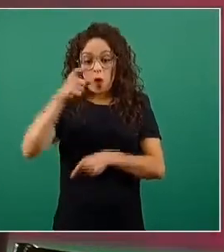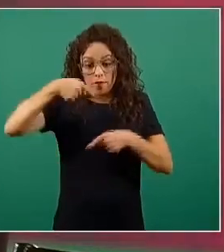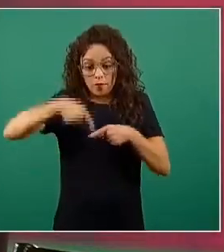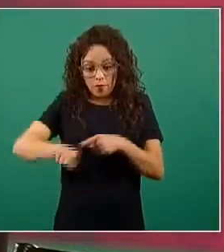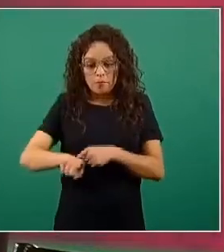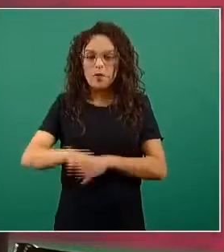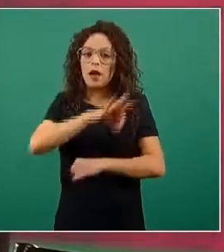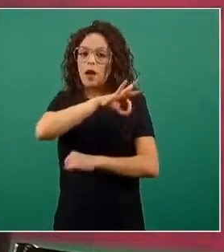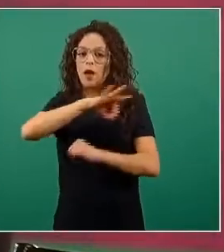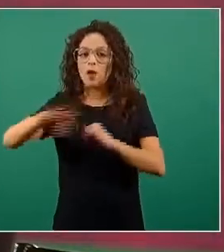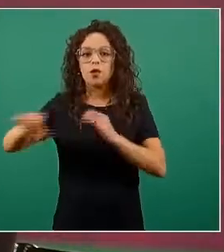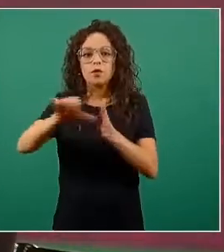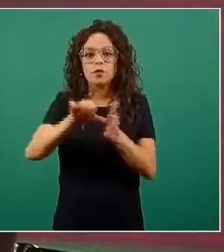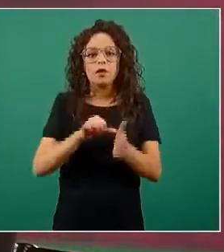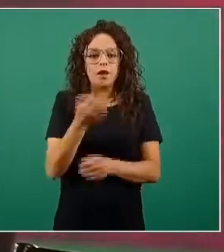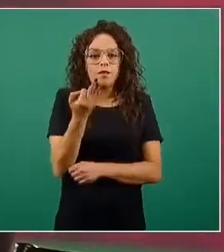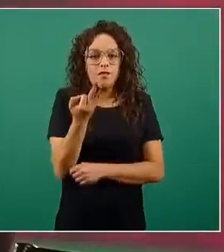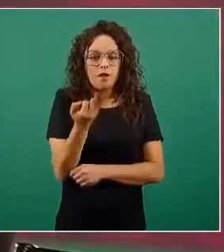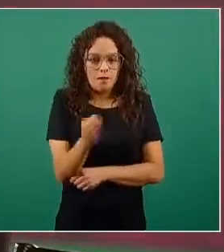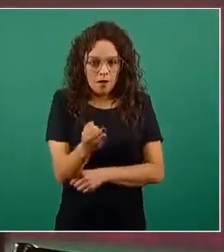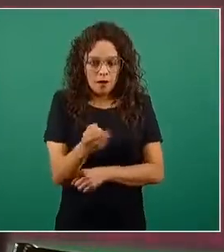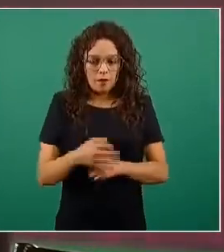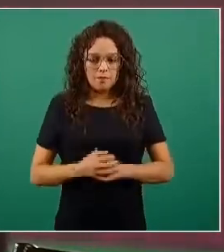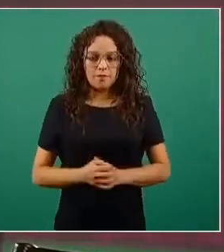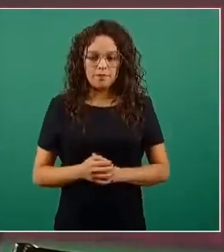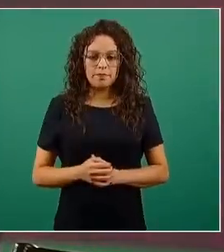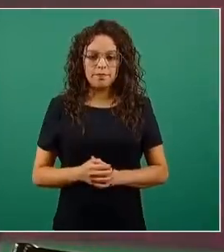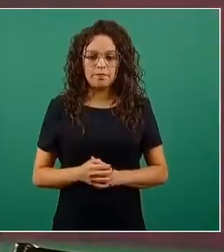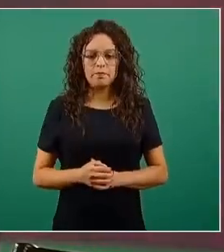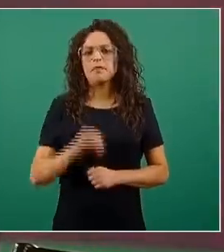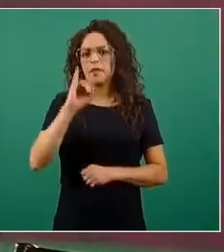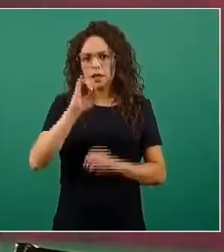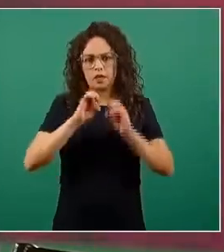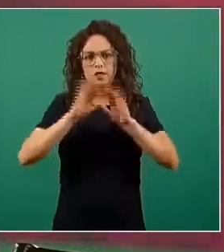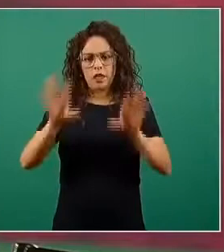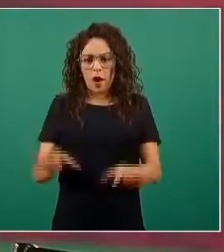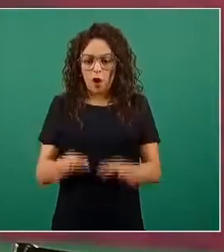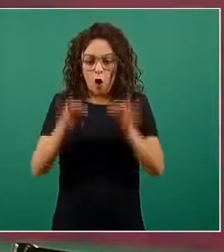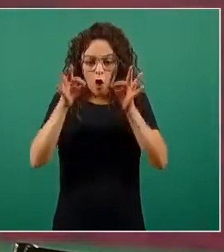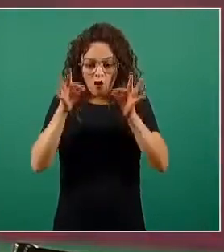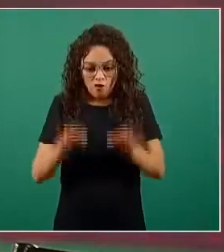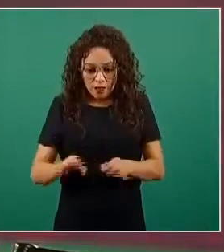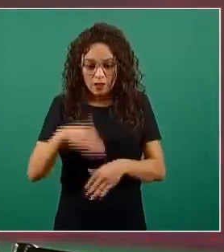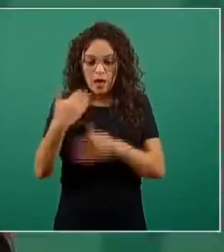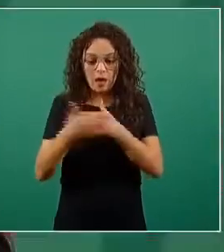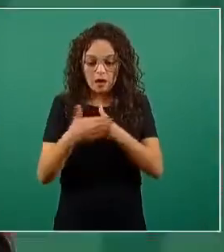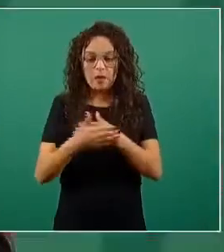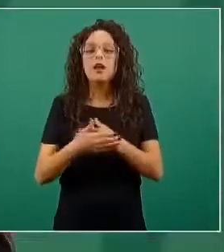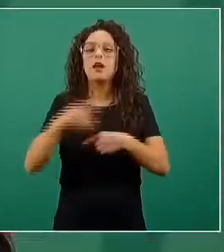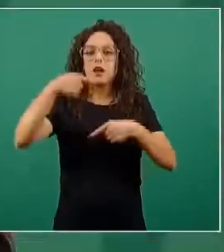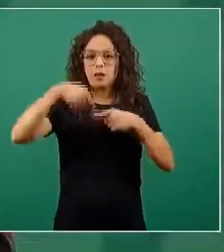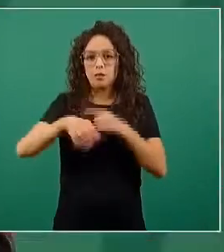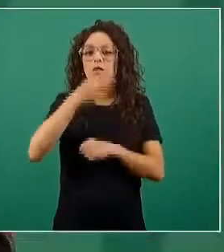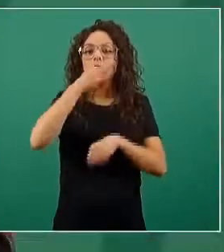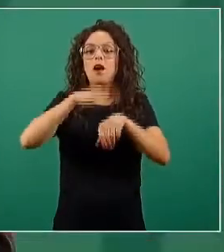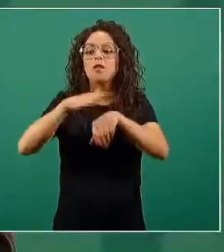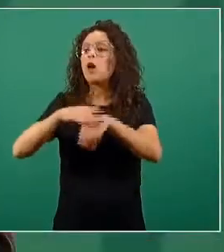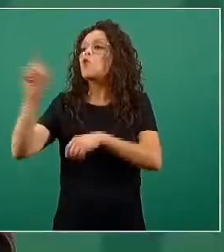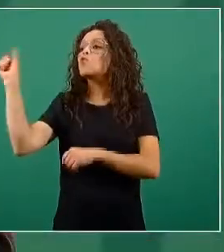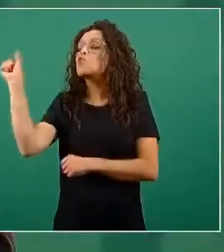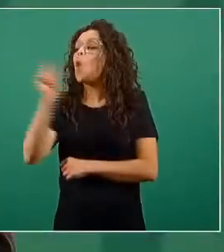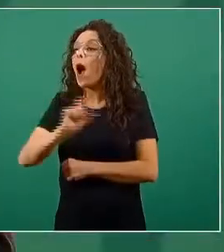febrero. Obviamente se lanzará y se informará oficialmente a partir de qué momento, y es muy importante